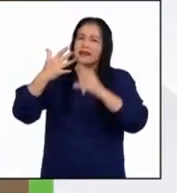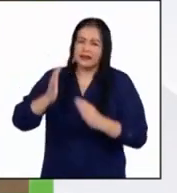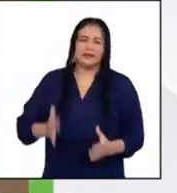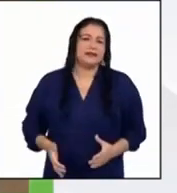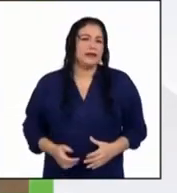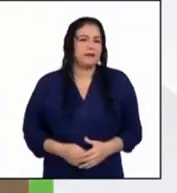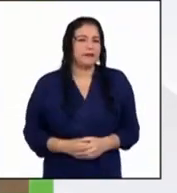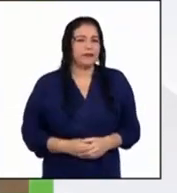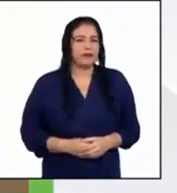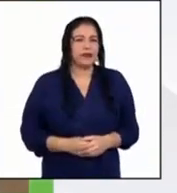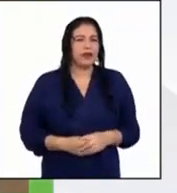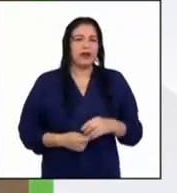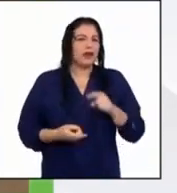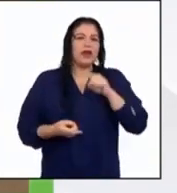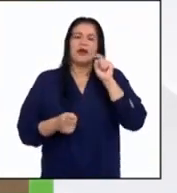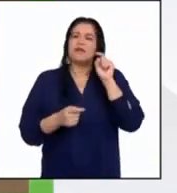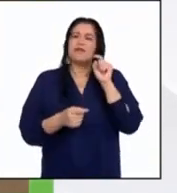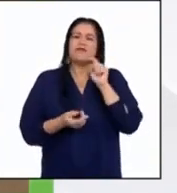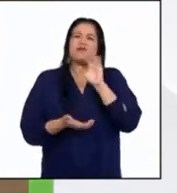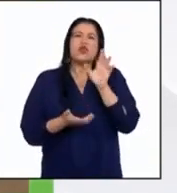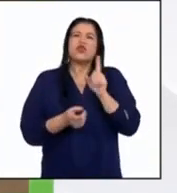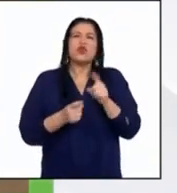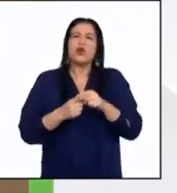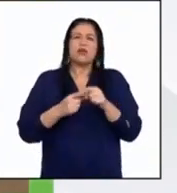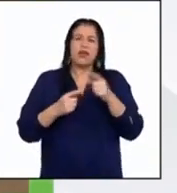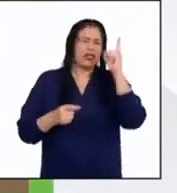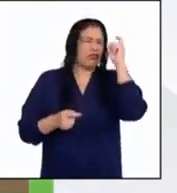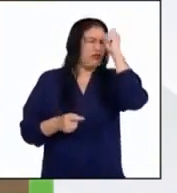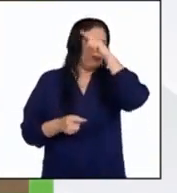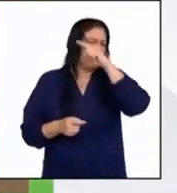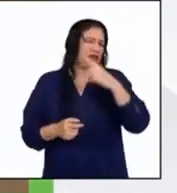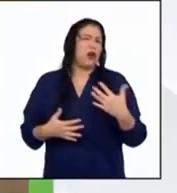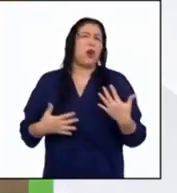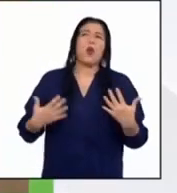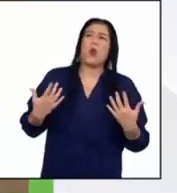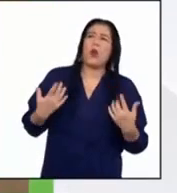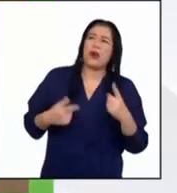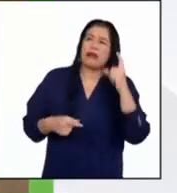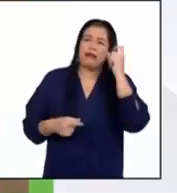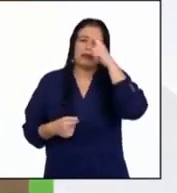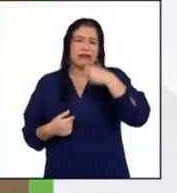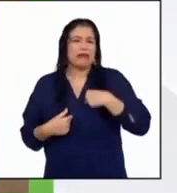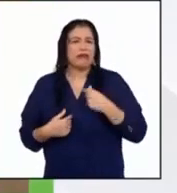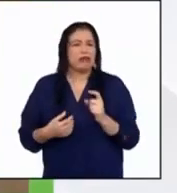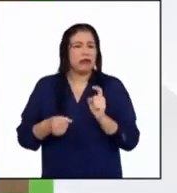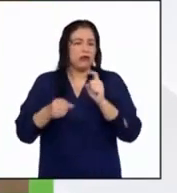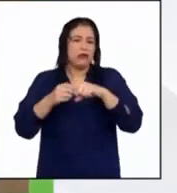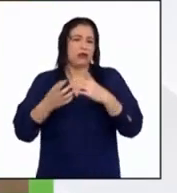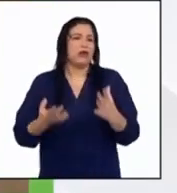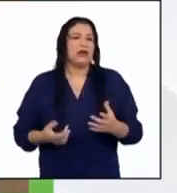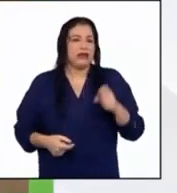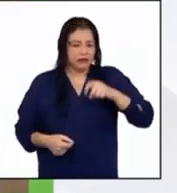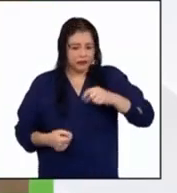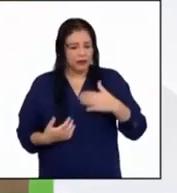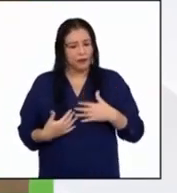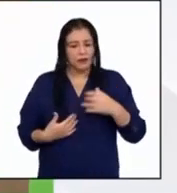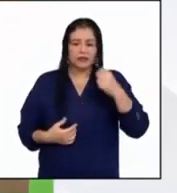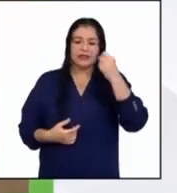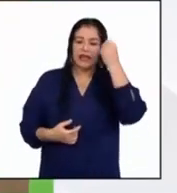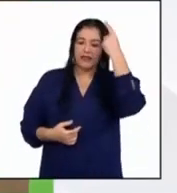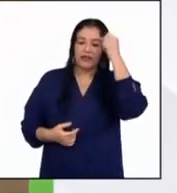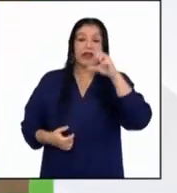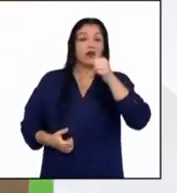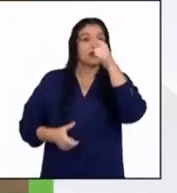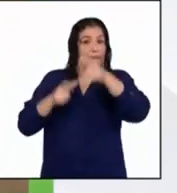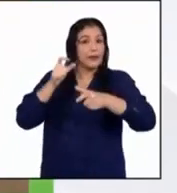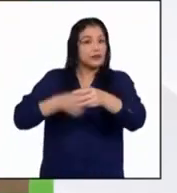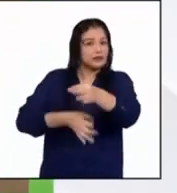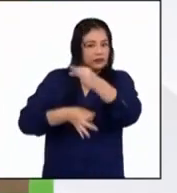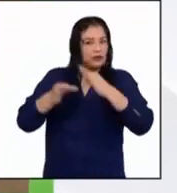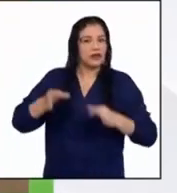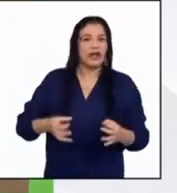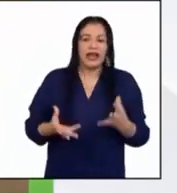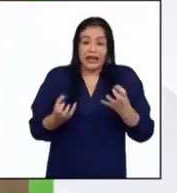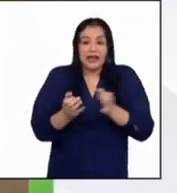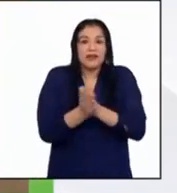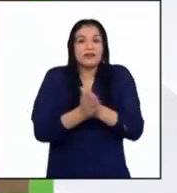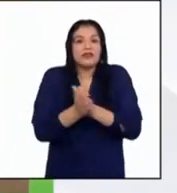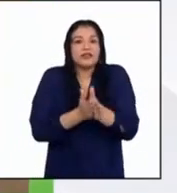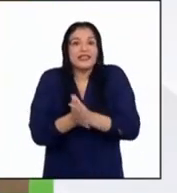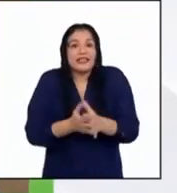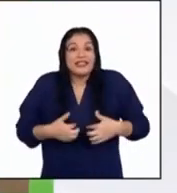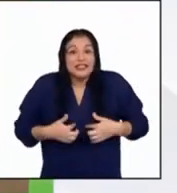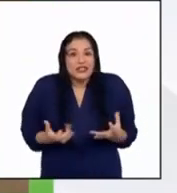son realmente tan complicadas. Tenemos que ser empáticos, tenemos que tener las ganas de